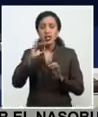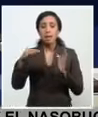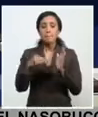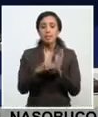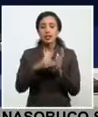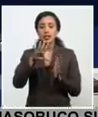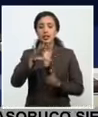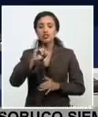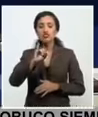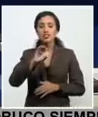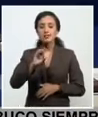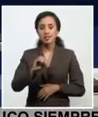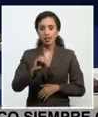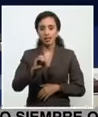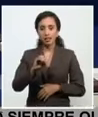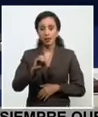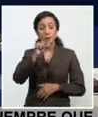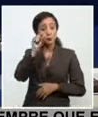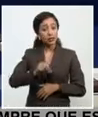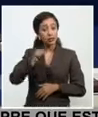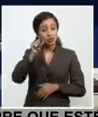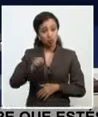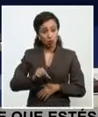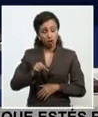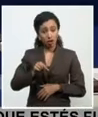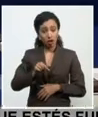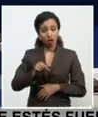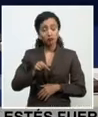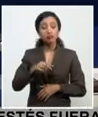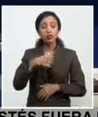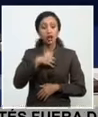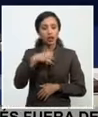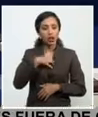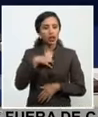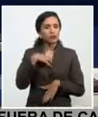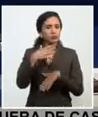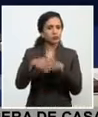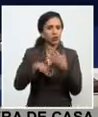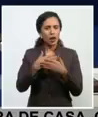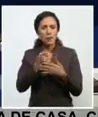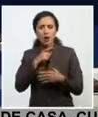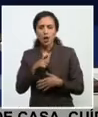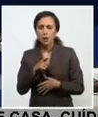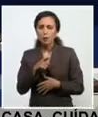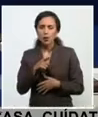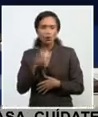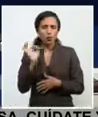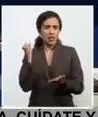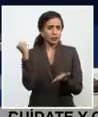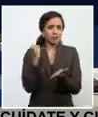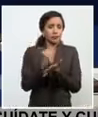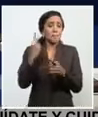6.560 personas con determinado sospecha de que pueda tener la